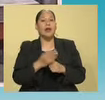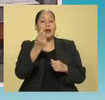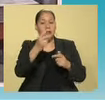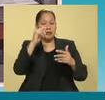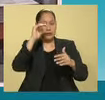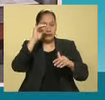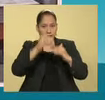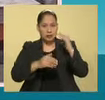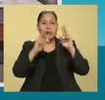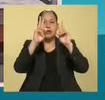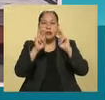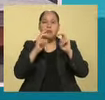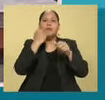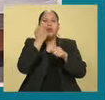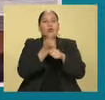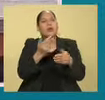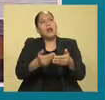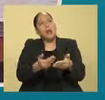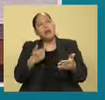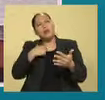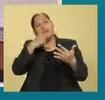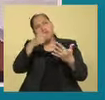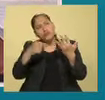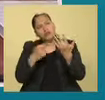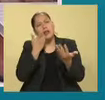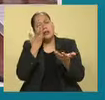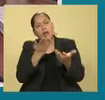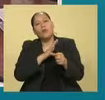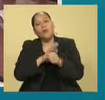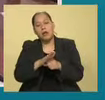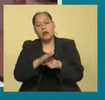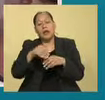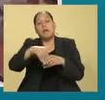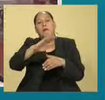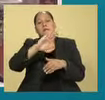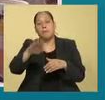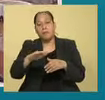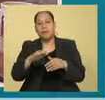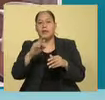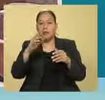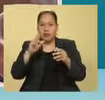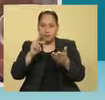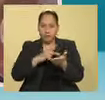concluimos el tema de voluntad anticipada, Auditorio de tu Ciudad es, volvemos al foro.